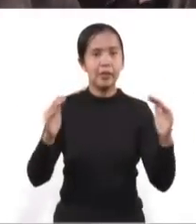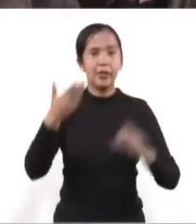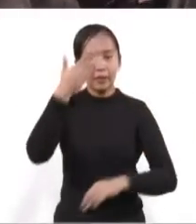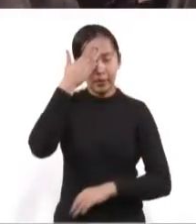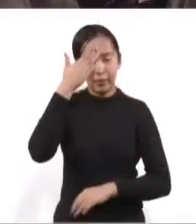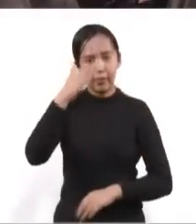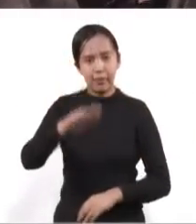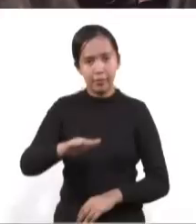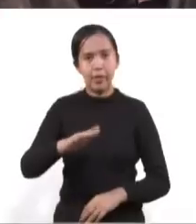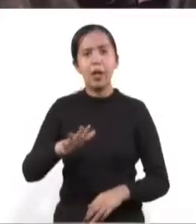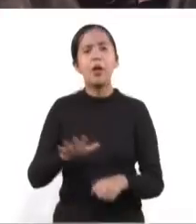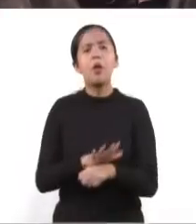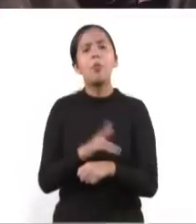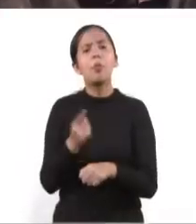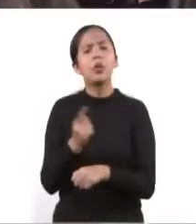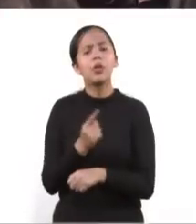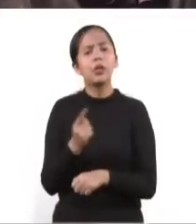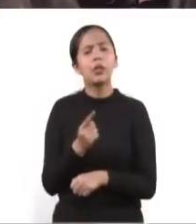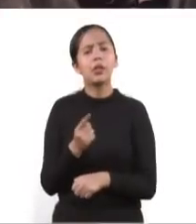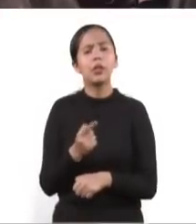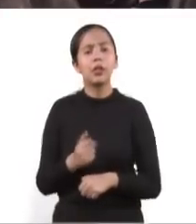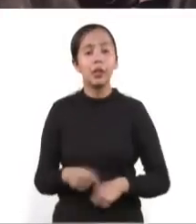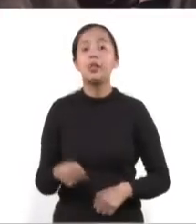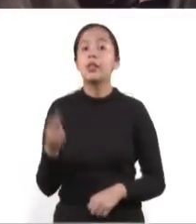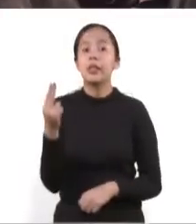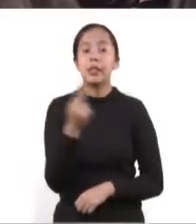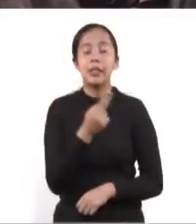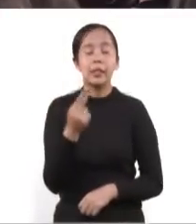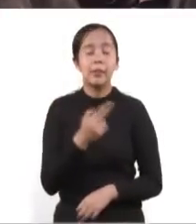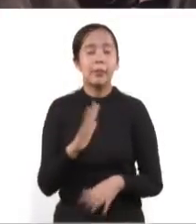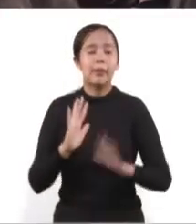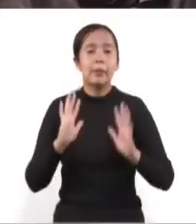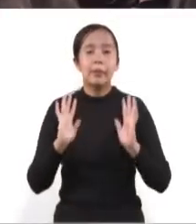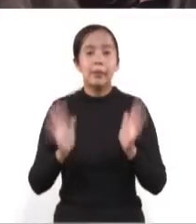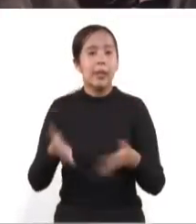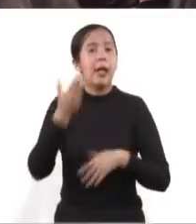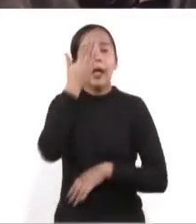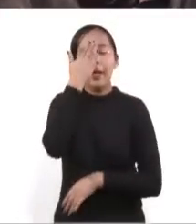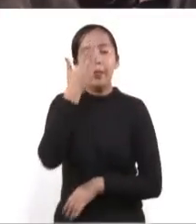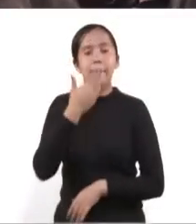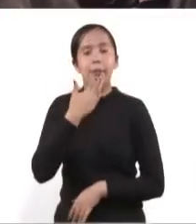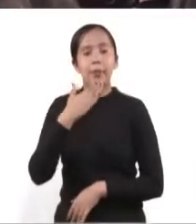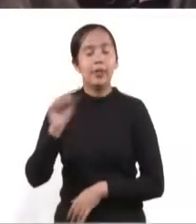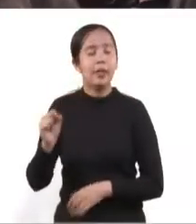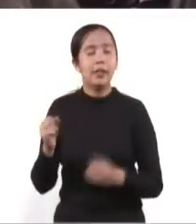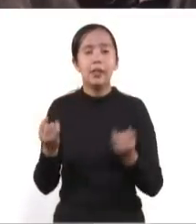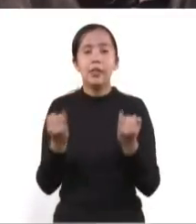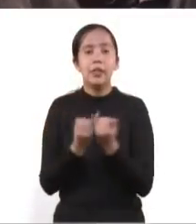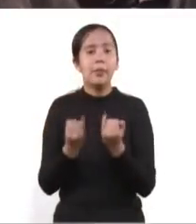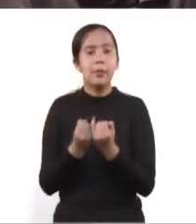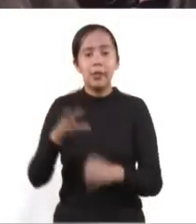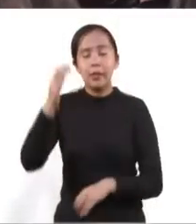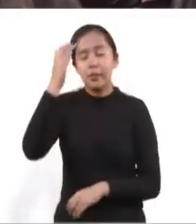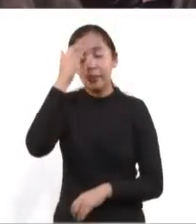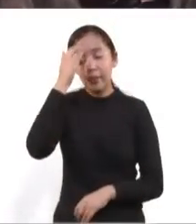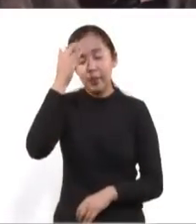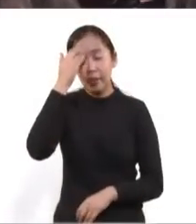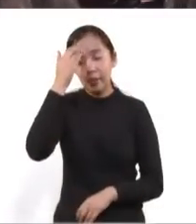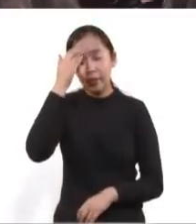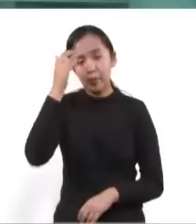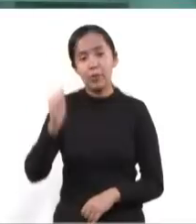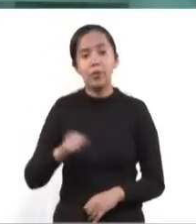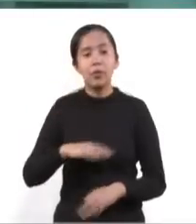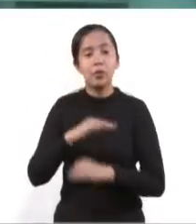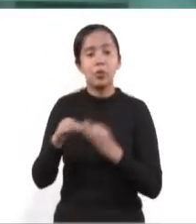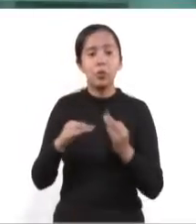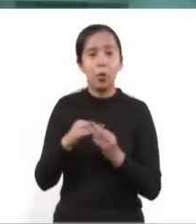de Electricidad, porque es menester que tengan el dominio pleno, el conocimiento absoluto y la seguridad de lo que están haciendo para